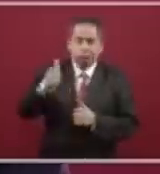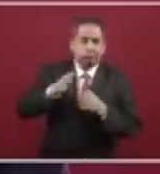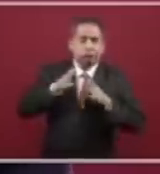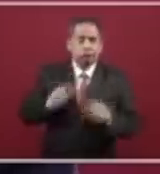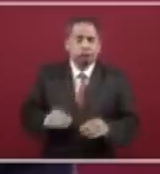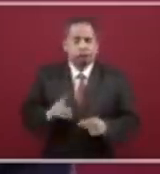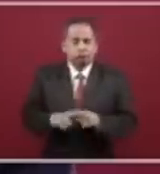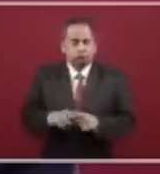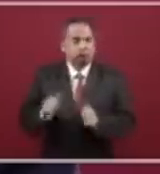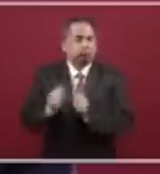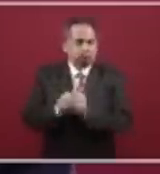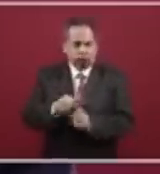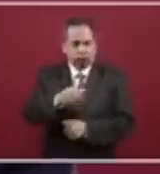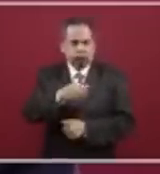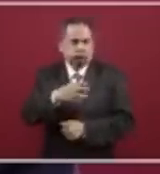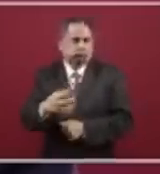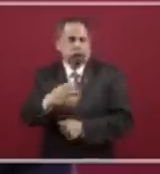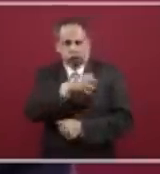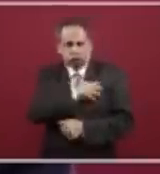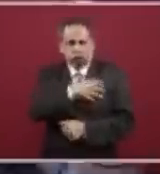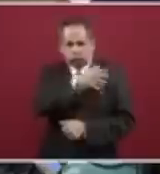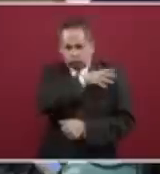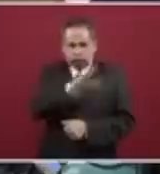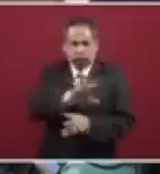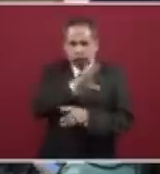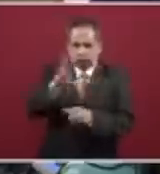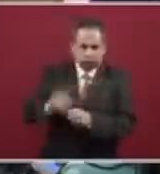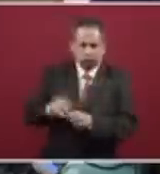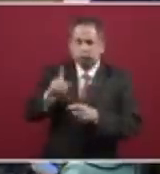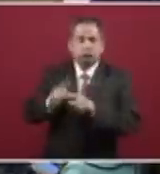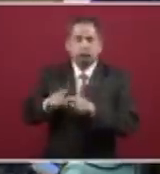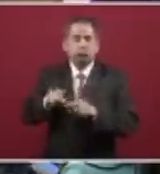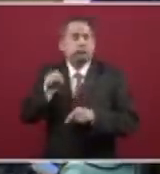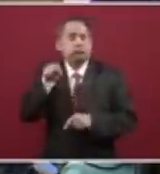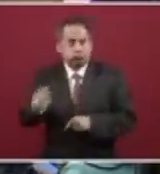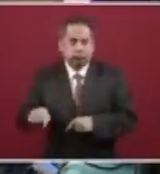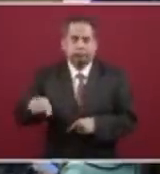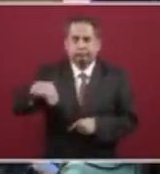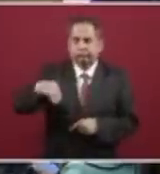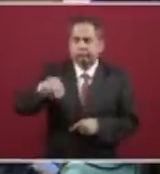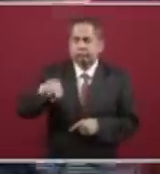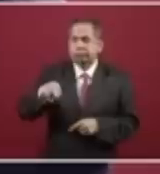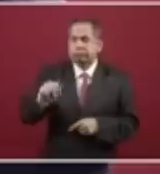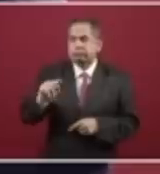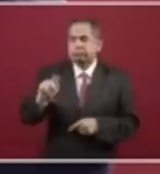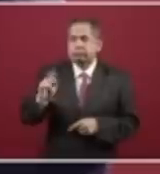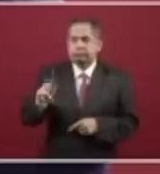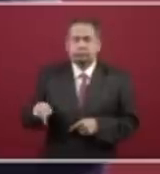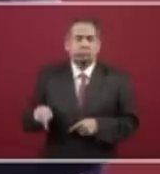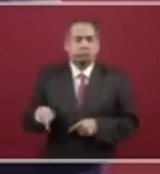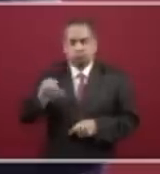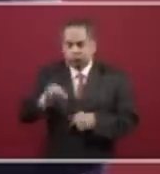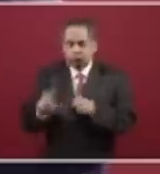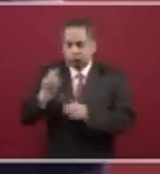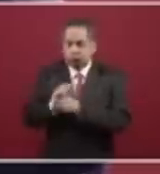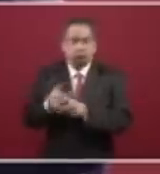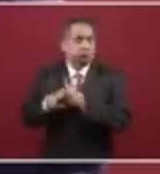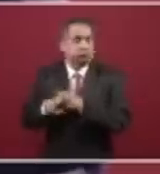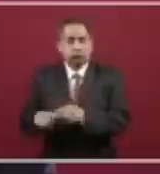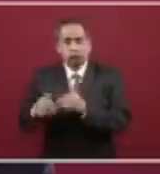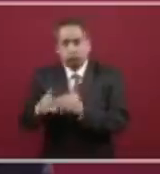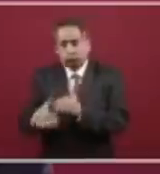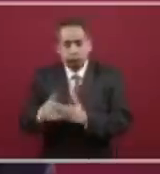con mando único va a ser la de minatitlán del día de hoy